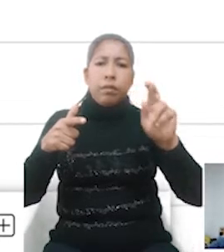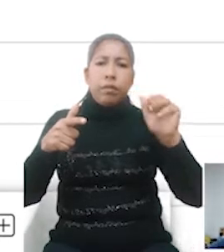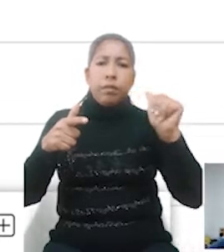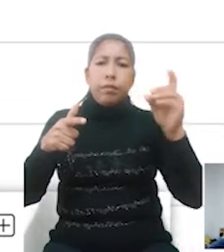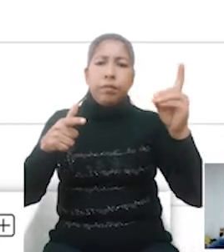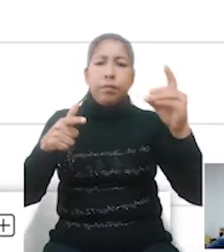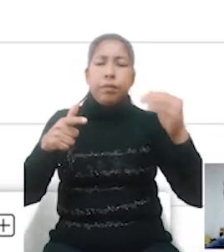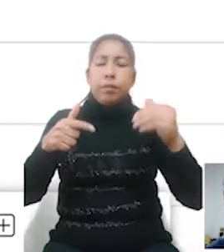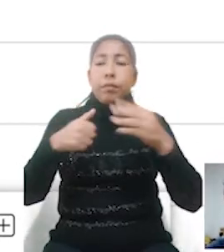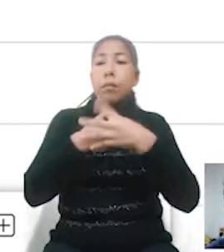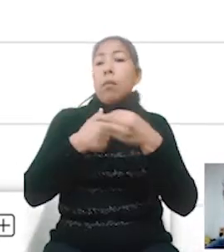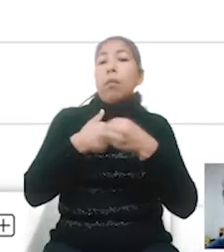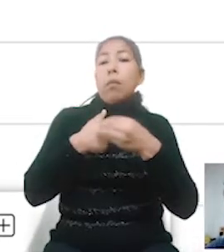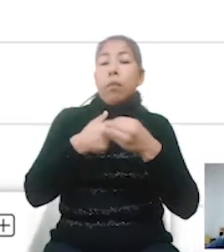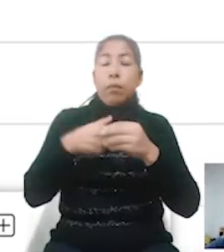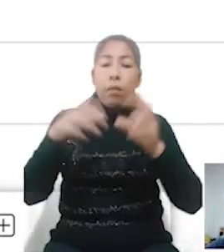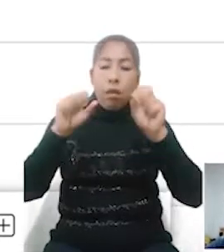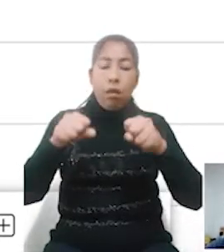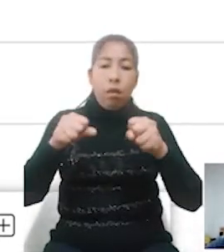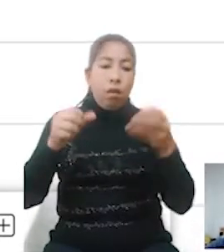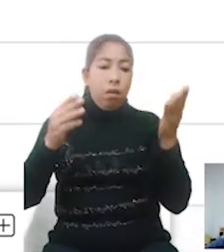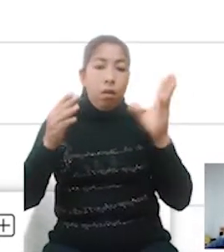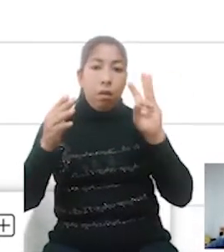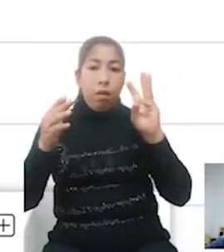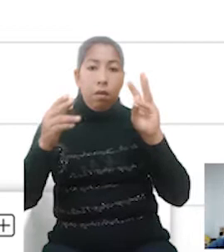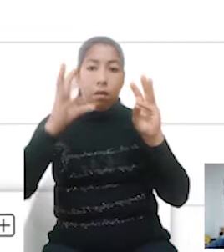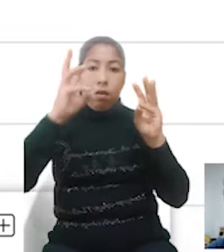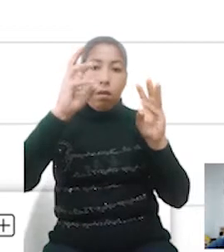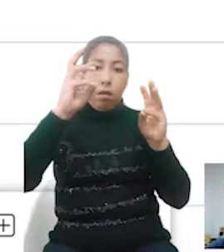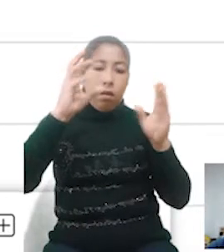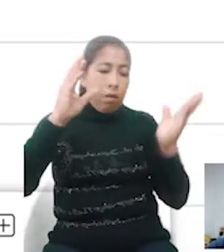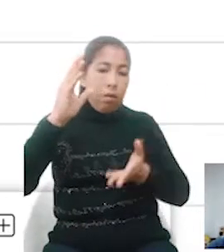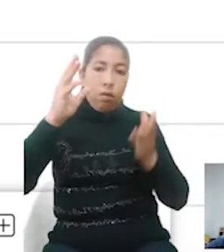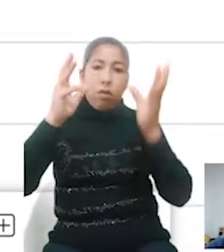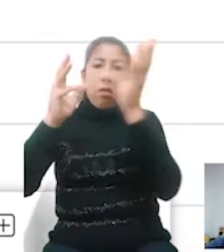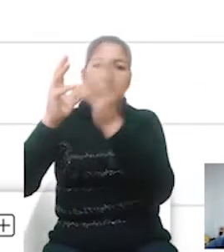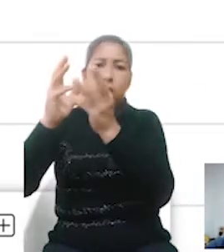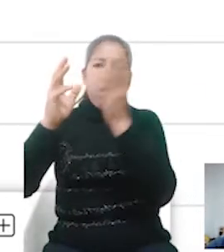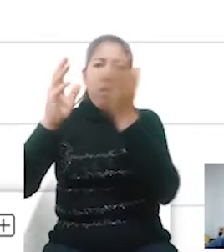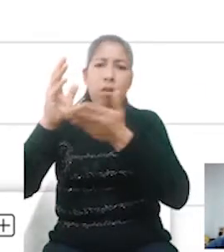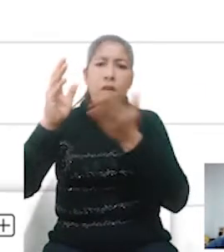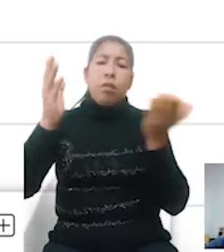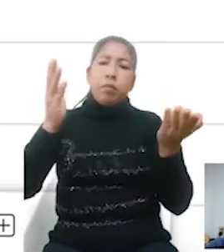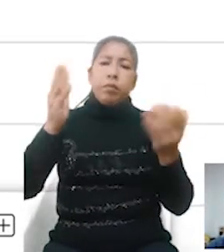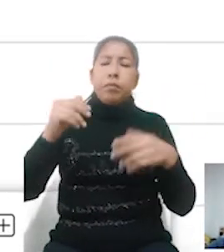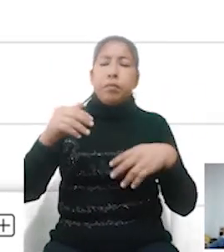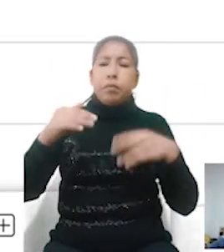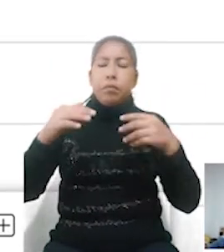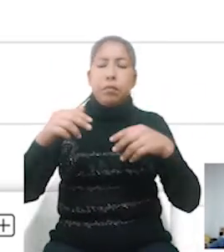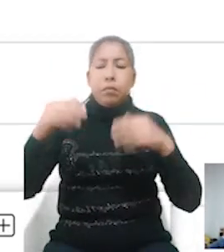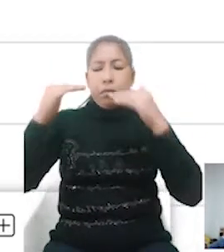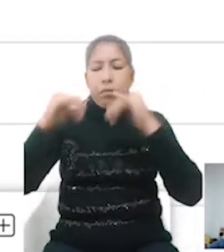Entonces anotamos esto y tenemos que, podemos simplificar 6 con 6 y nos quedaría pi